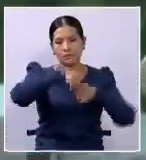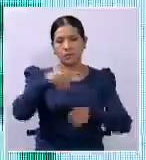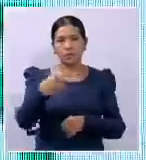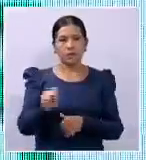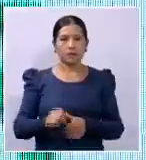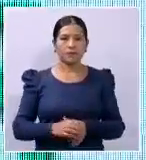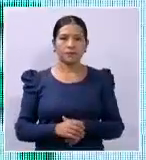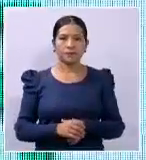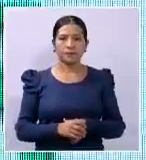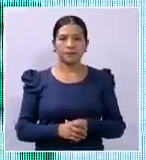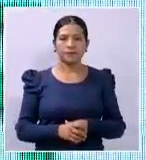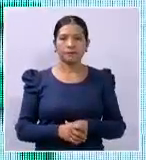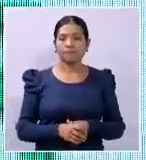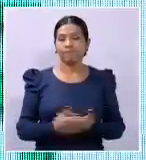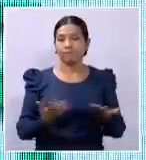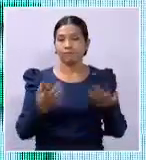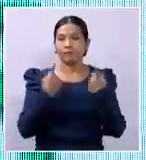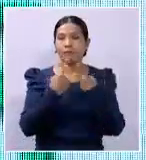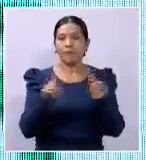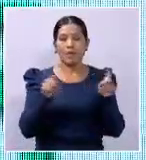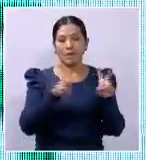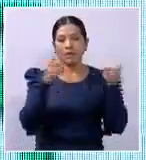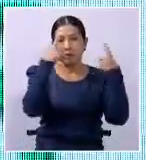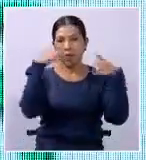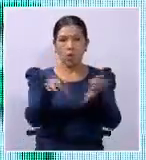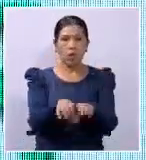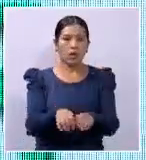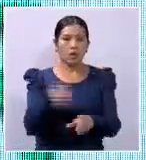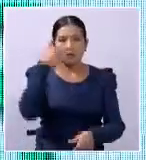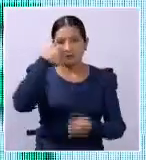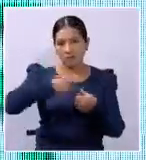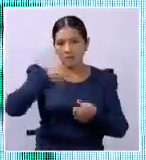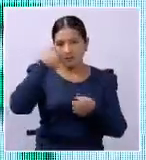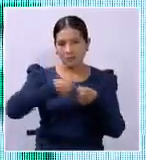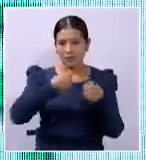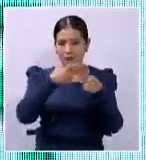Pero los contratos petroleros en la Cámara de Senadores no son los únicos proyectos.